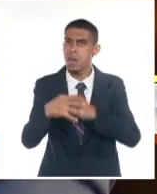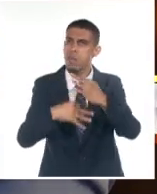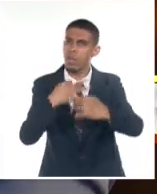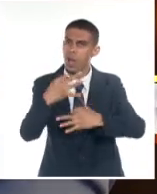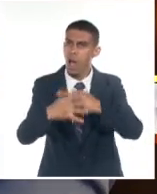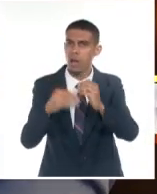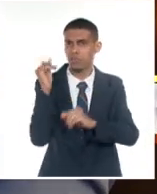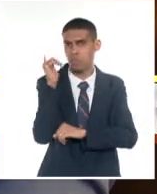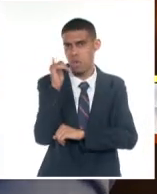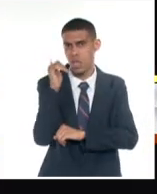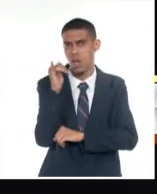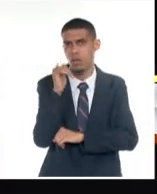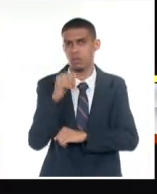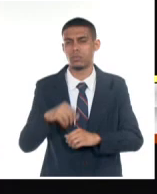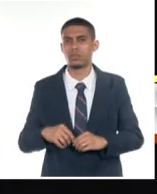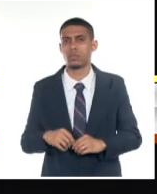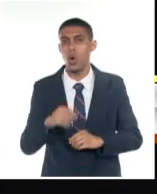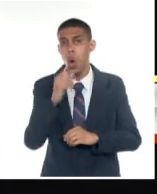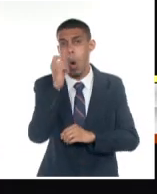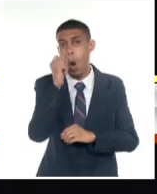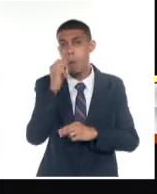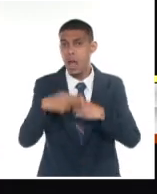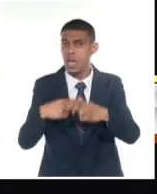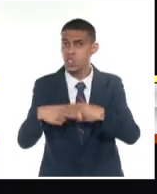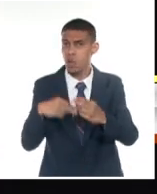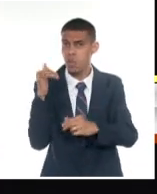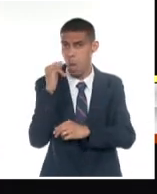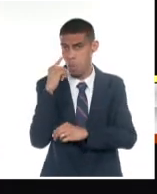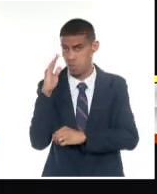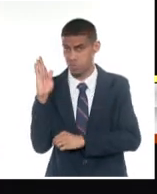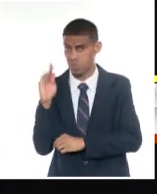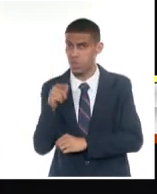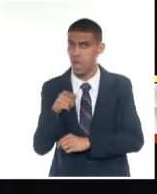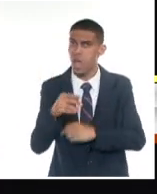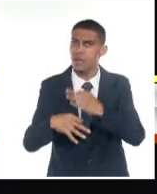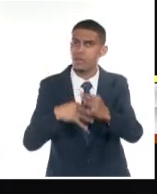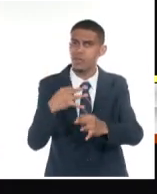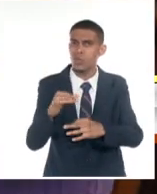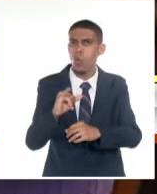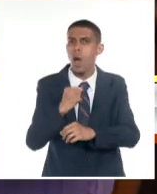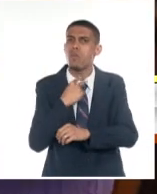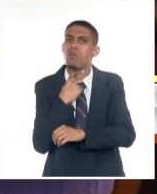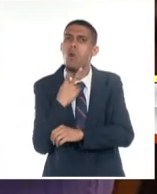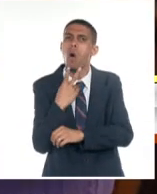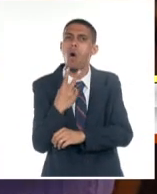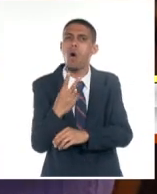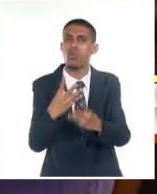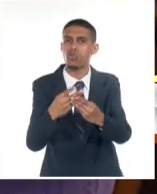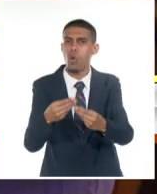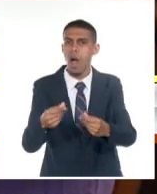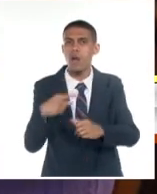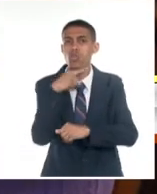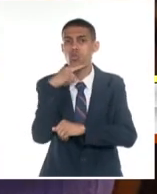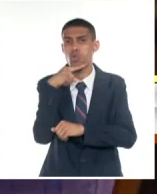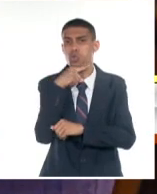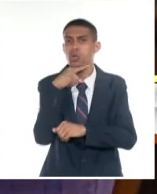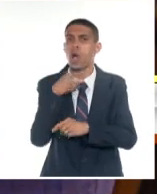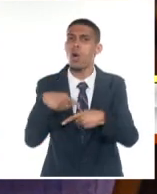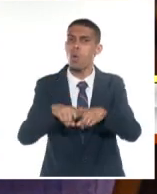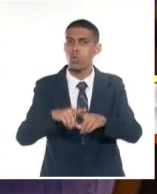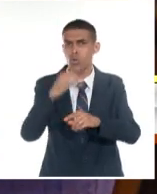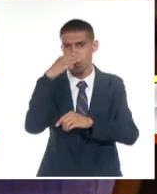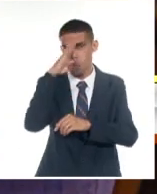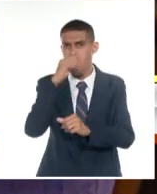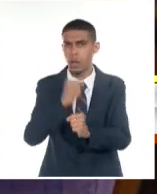Carlos Collazo nos acerca a la vida y la obra de la soprano rusa, que decidió compartir con Cuba su arte desde